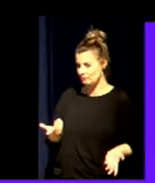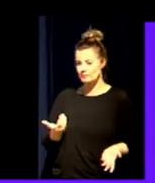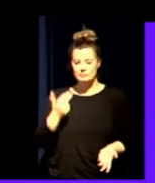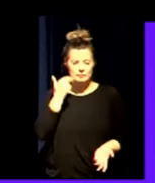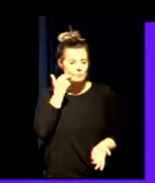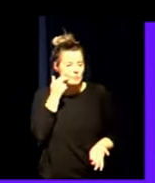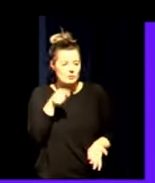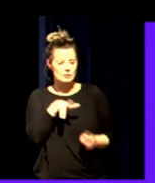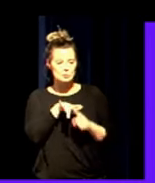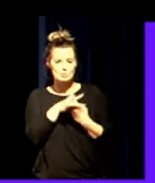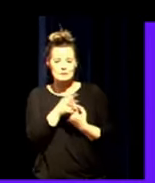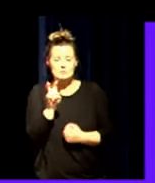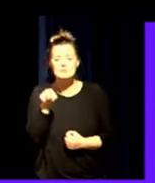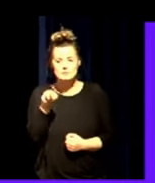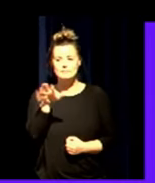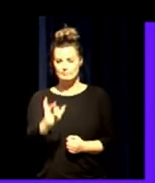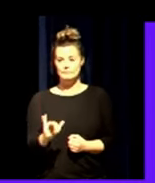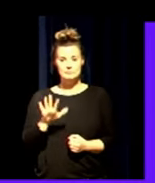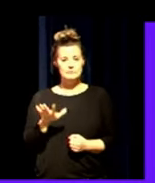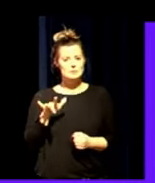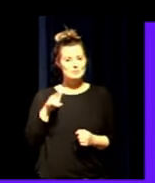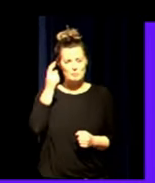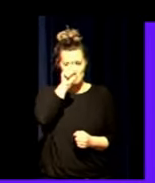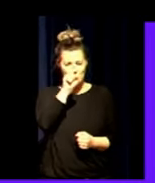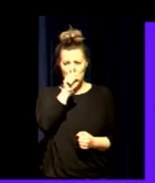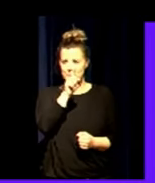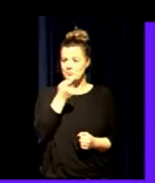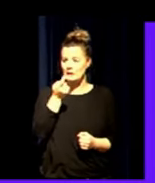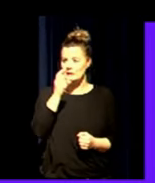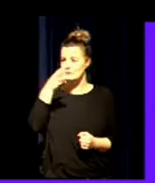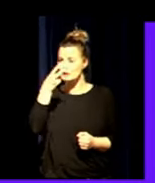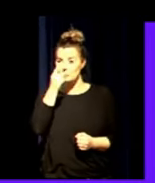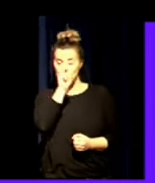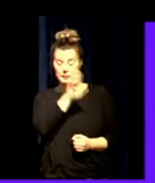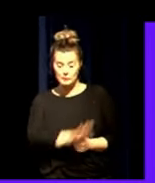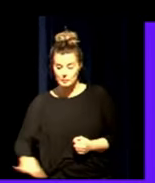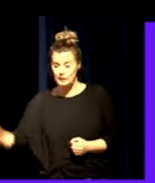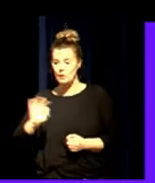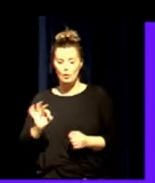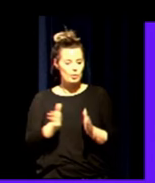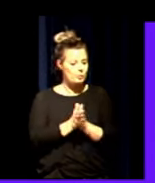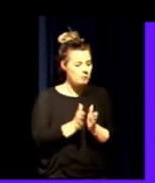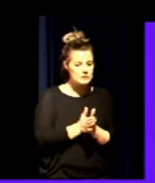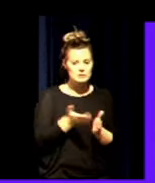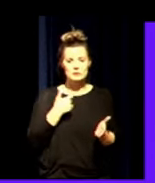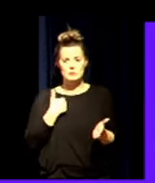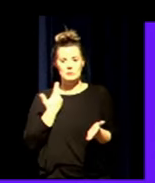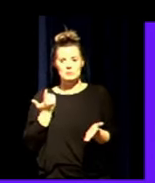existe, pero a la maestra de tercero de primaria, al compañero de tecnología, o al profe de latín,